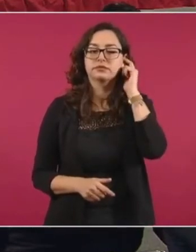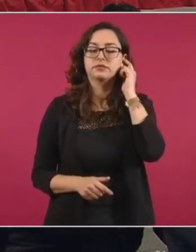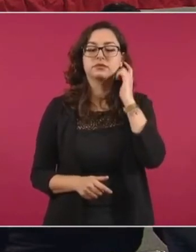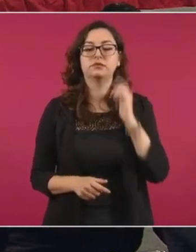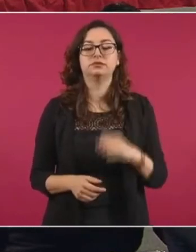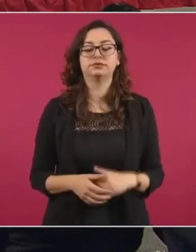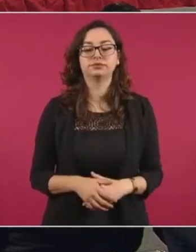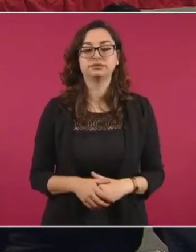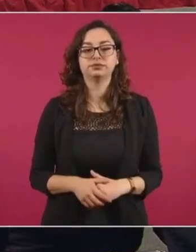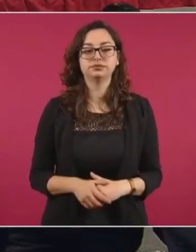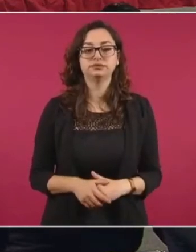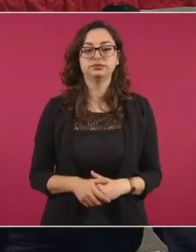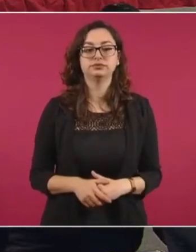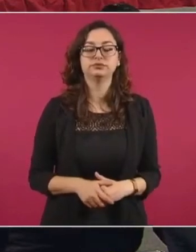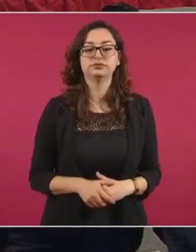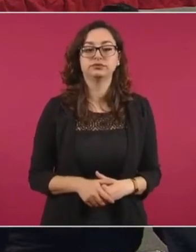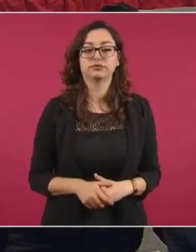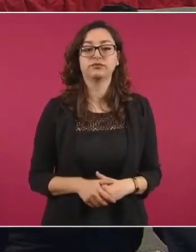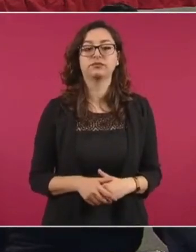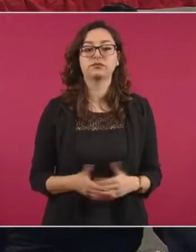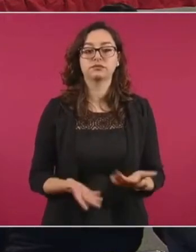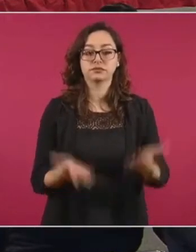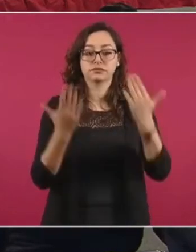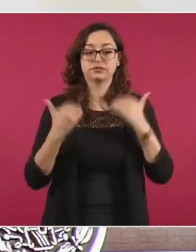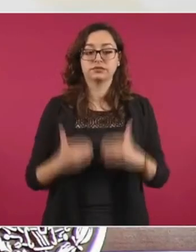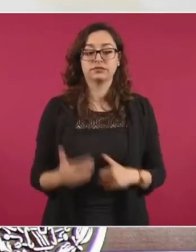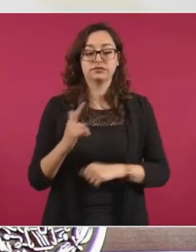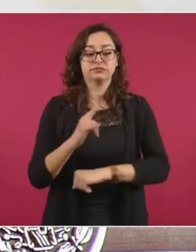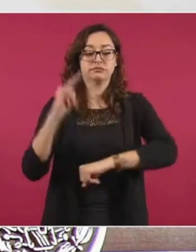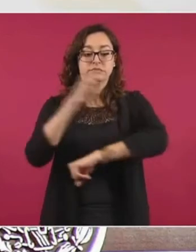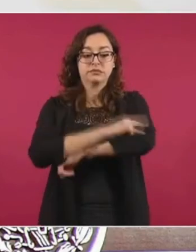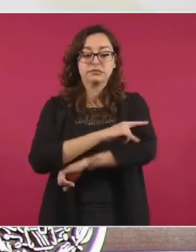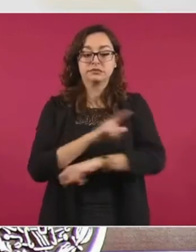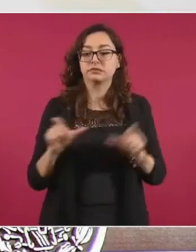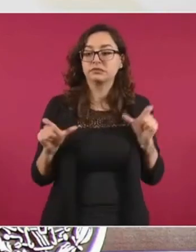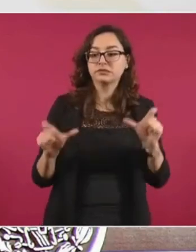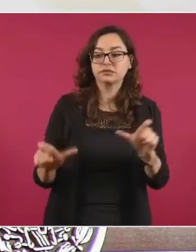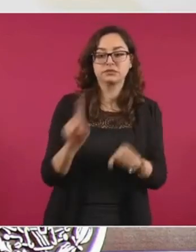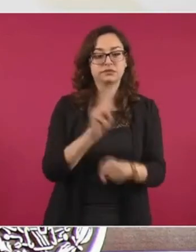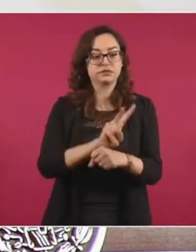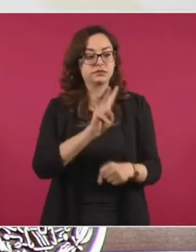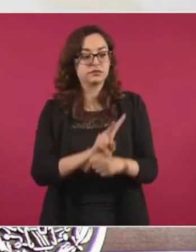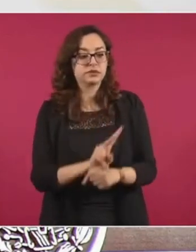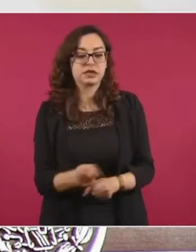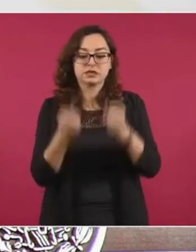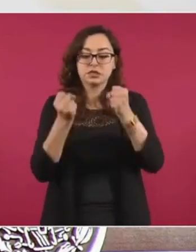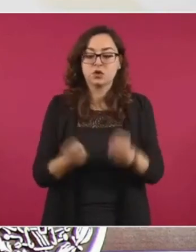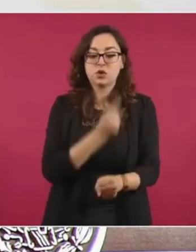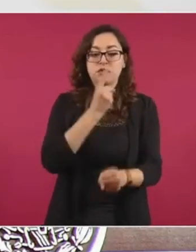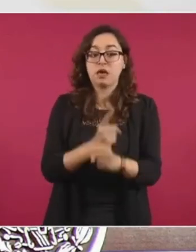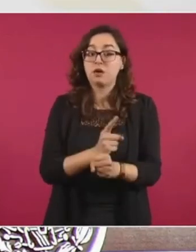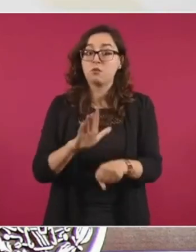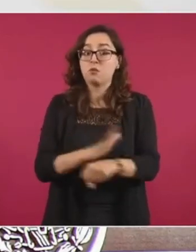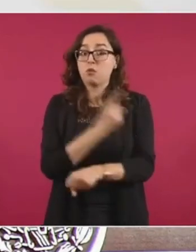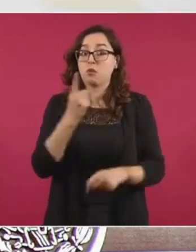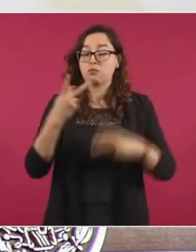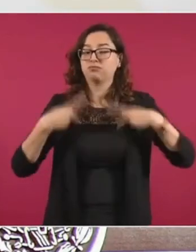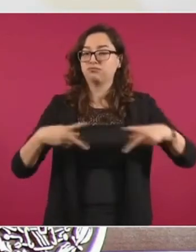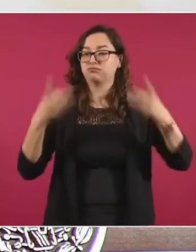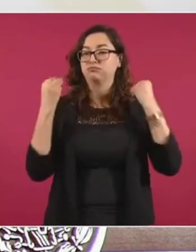optimizar la seguridad de las terminales debido a su saturación y al mismo tiempo eficientar las operaciones